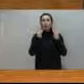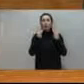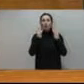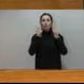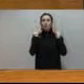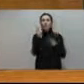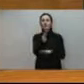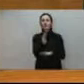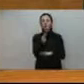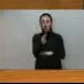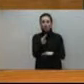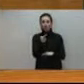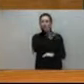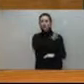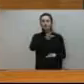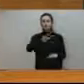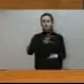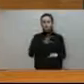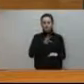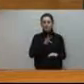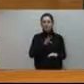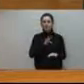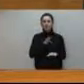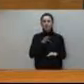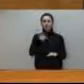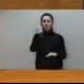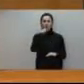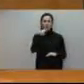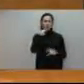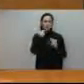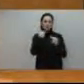exposición de la interpelación tiene la palabra el señor Cuervas Mons.